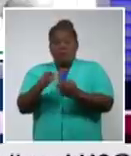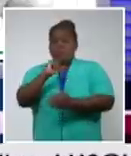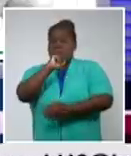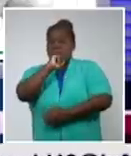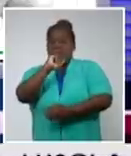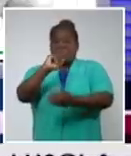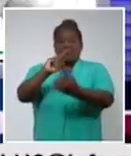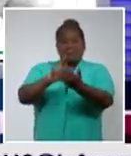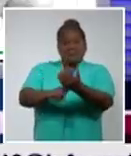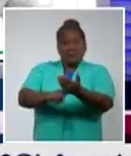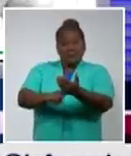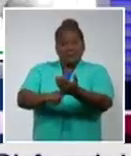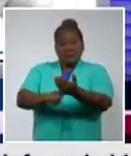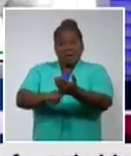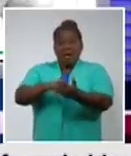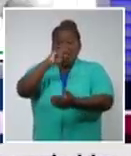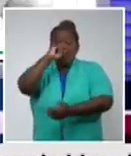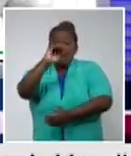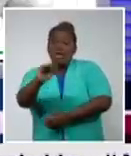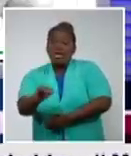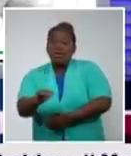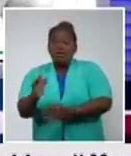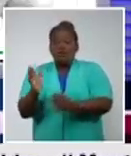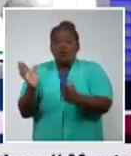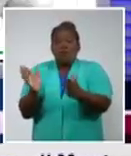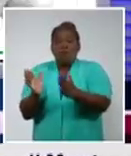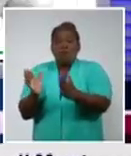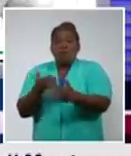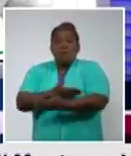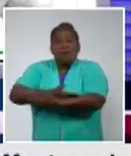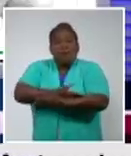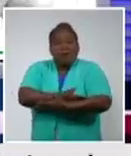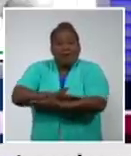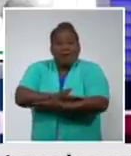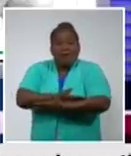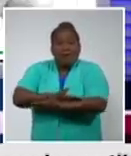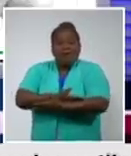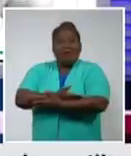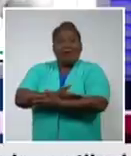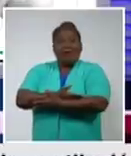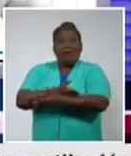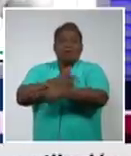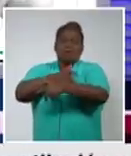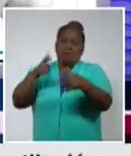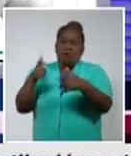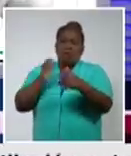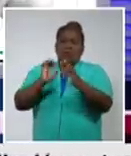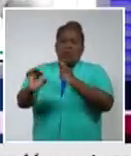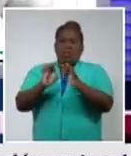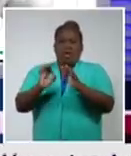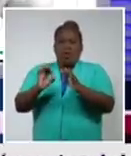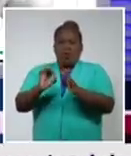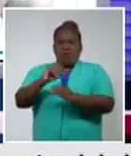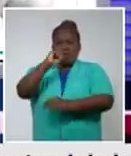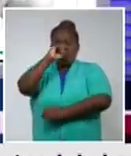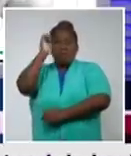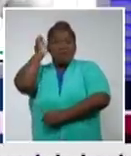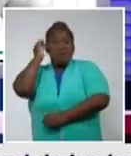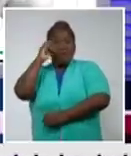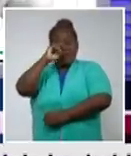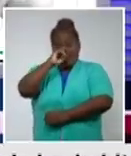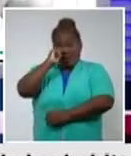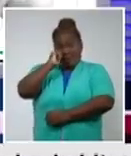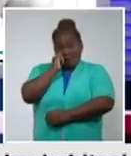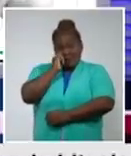padres de esos menores, a ese mayor cuidado de nuestros niños y niñas, porque siguen siendo muy vulnerables ante